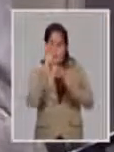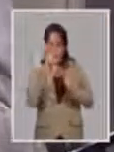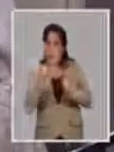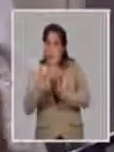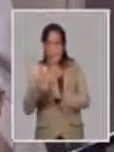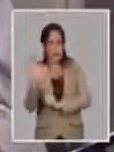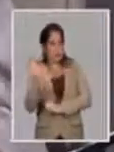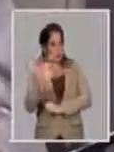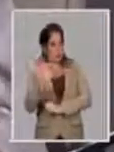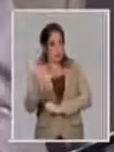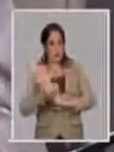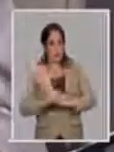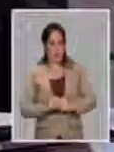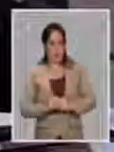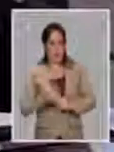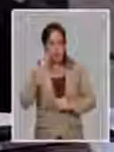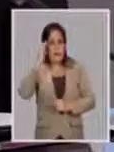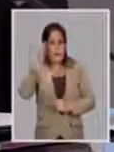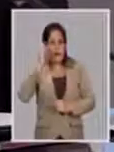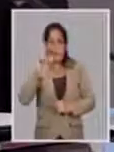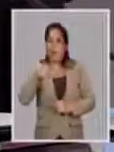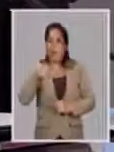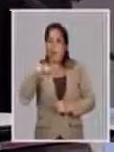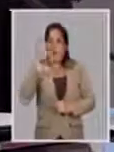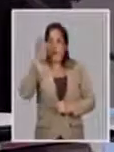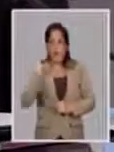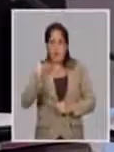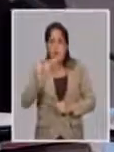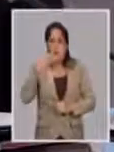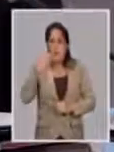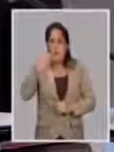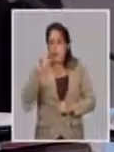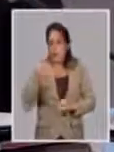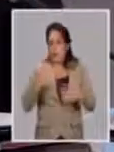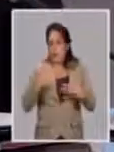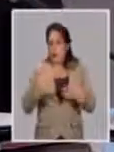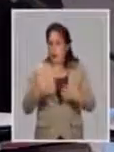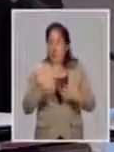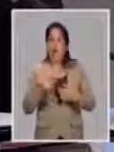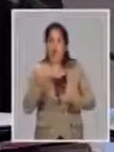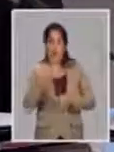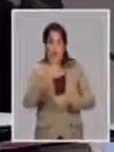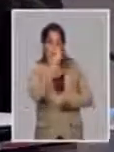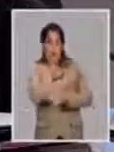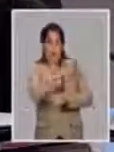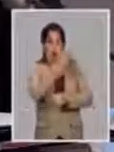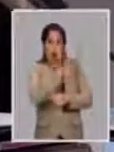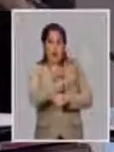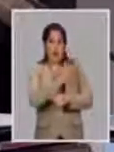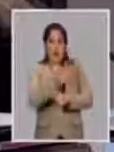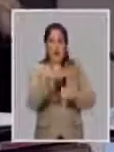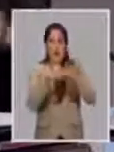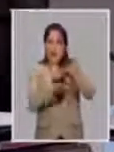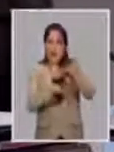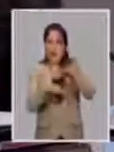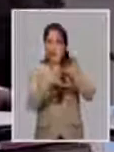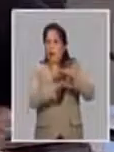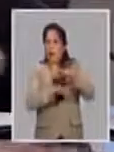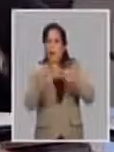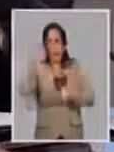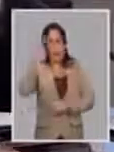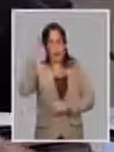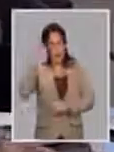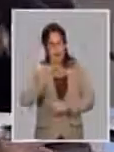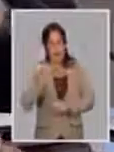1 ni con un fase 2. A pesar de que en este caso, Damar, usted siempre ha señalado que la ventaja un poco que teníamos era que estaba sobre una